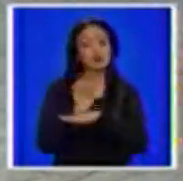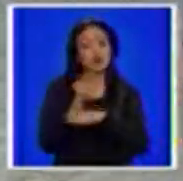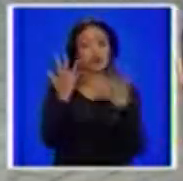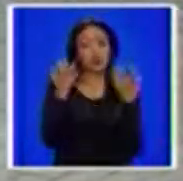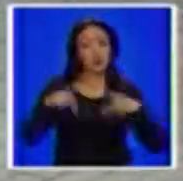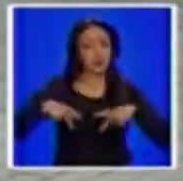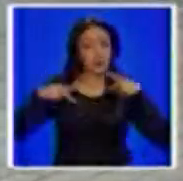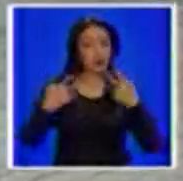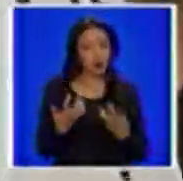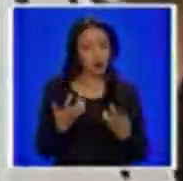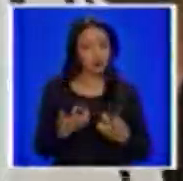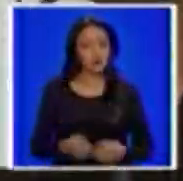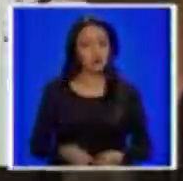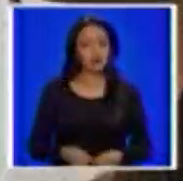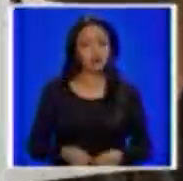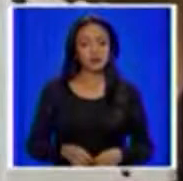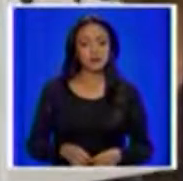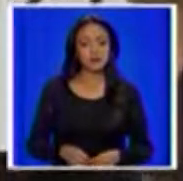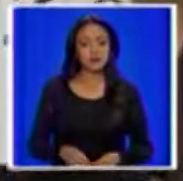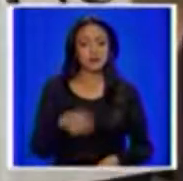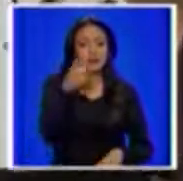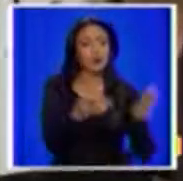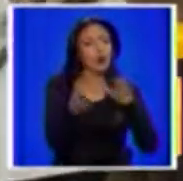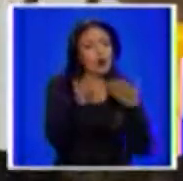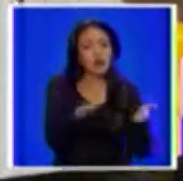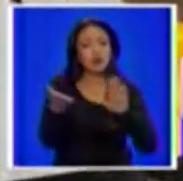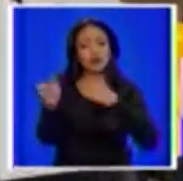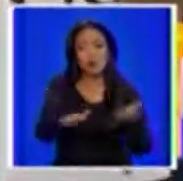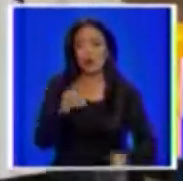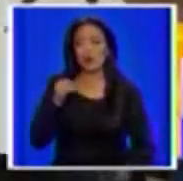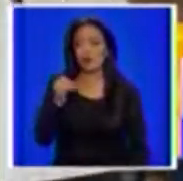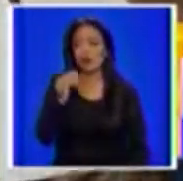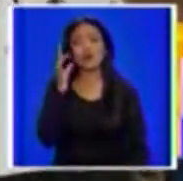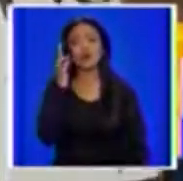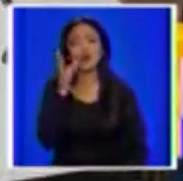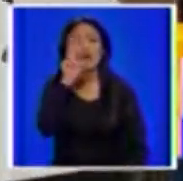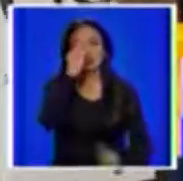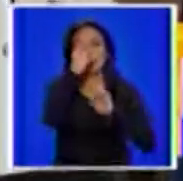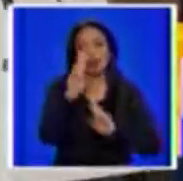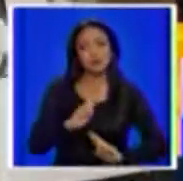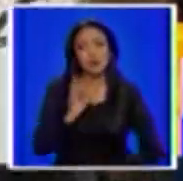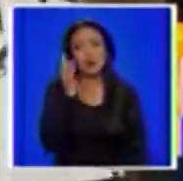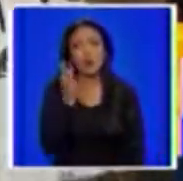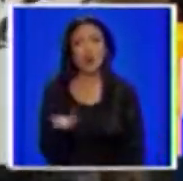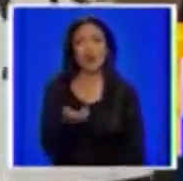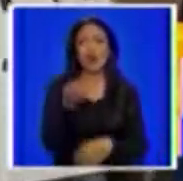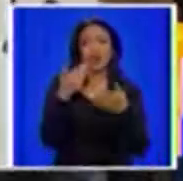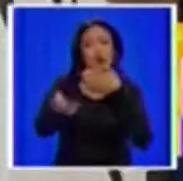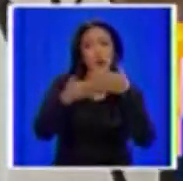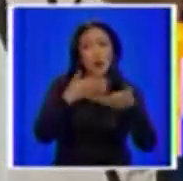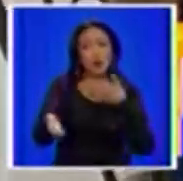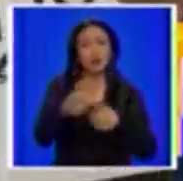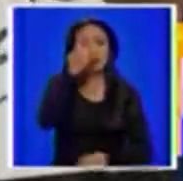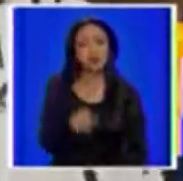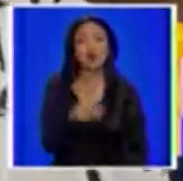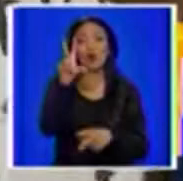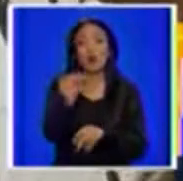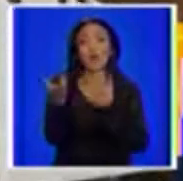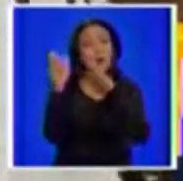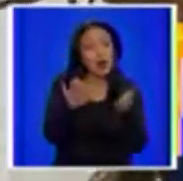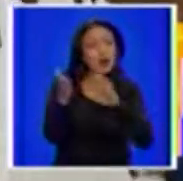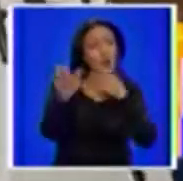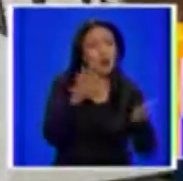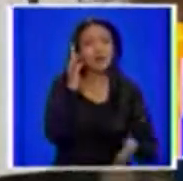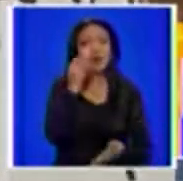nos queremos. Nos están matando, nos están violando, no nos respetan, nadie se conduele. Nos están matando, señores, y